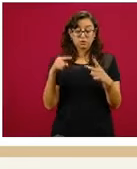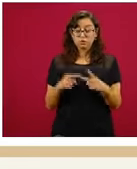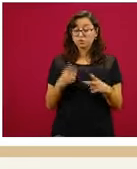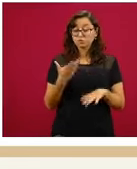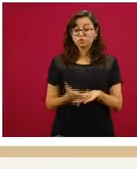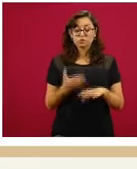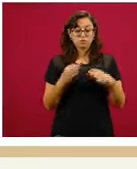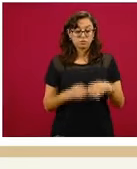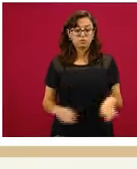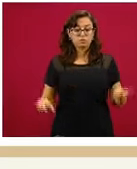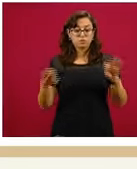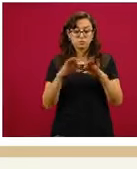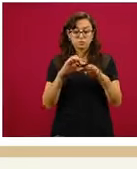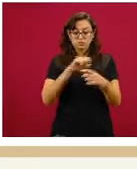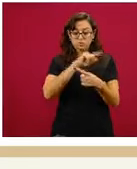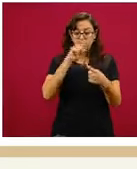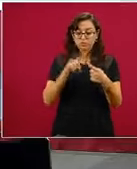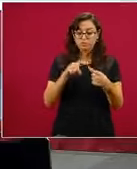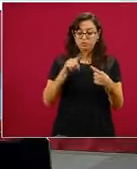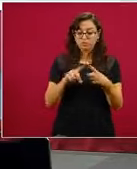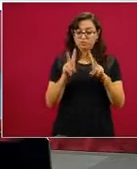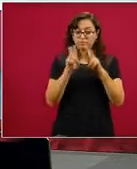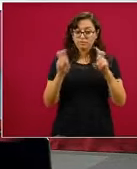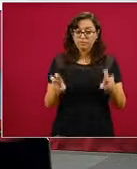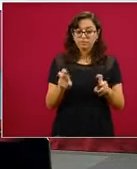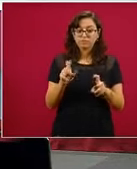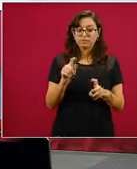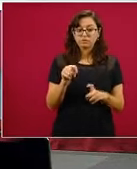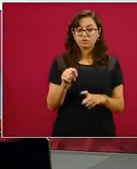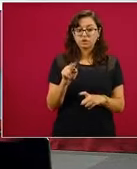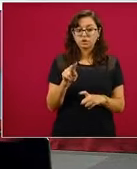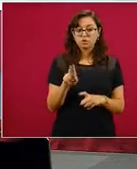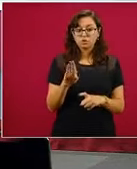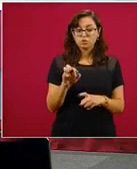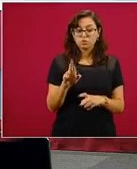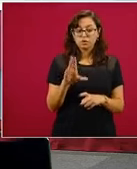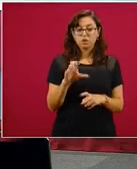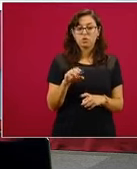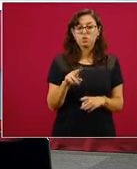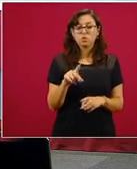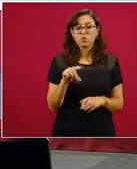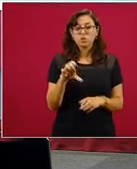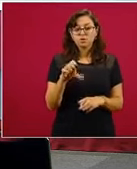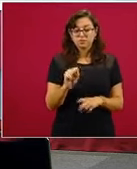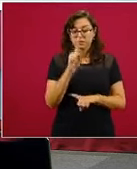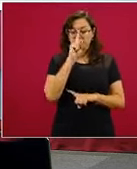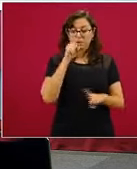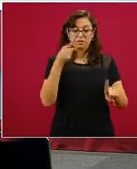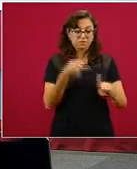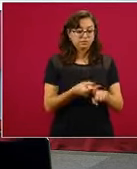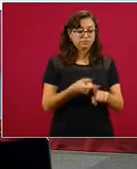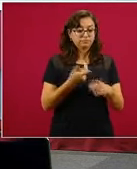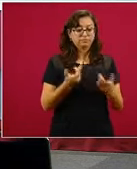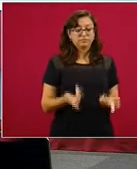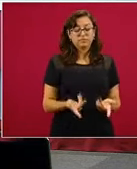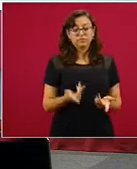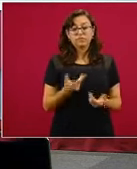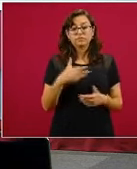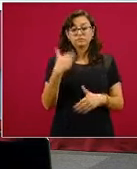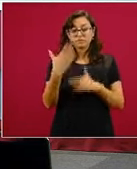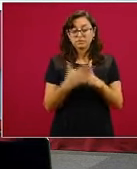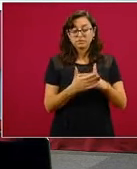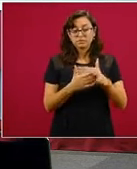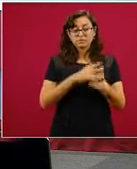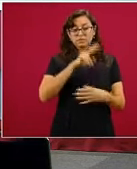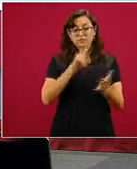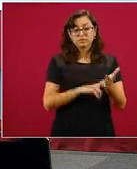es la estrategia fin a la tuberculosis, que lo que plantea es disminuir el número de muertes para el año